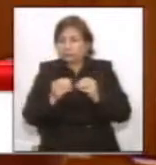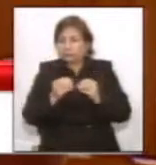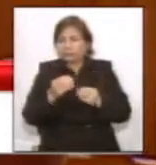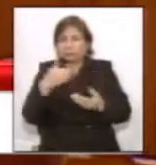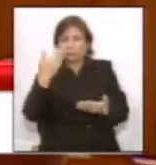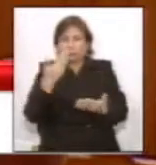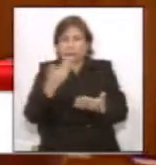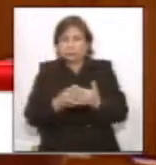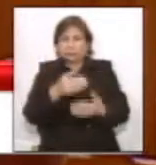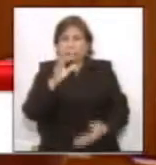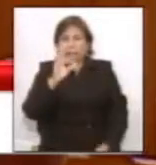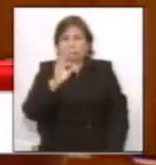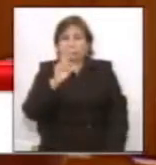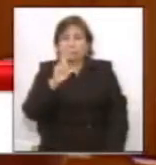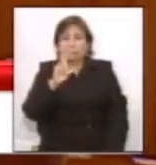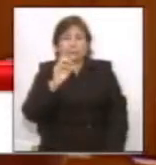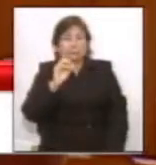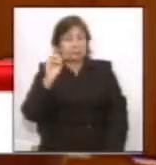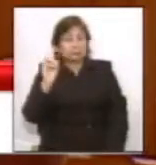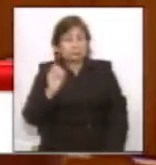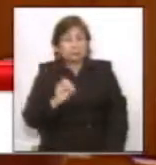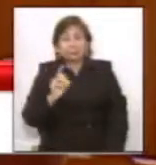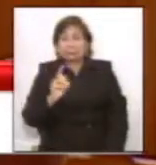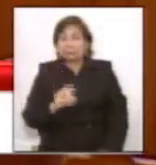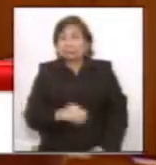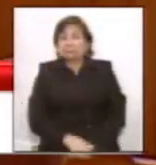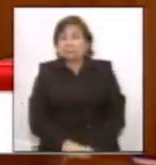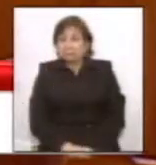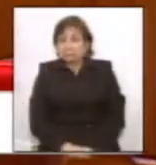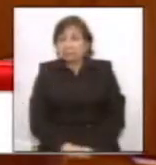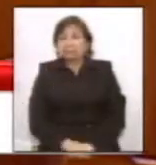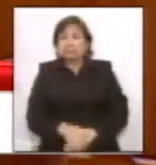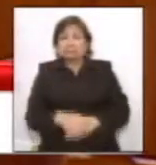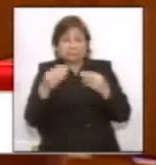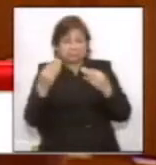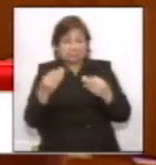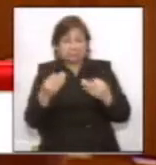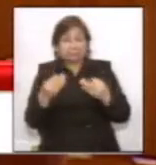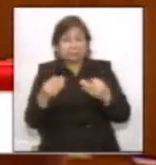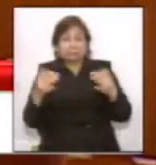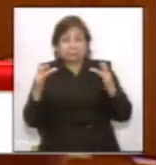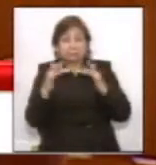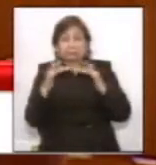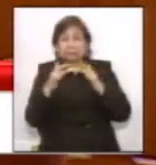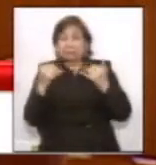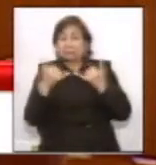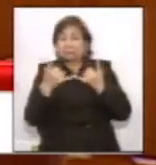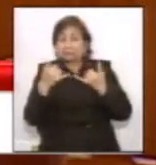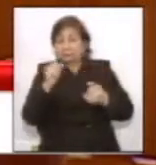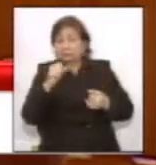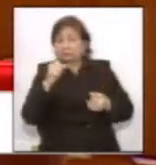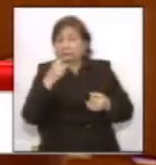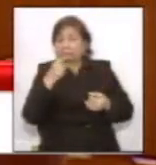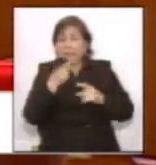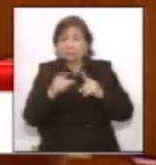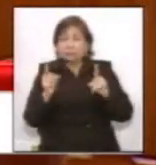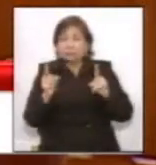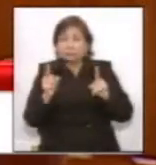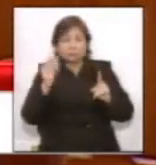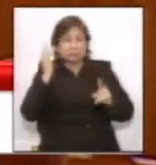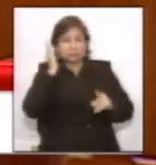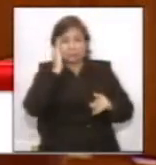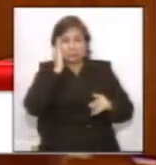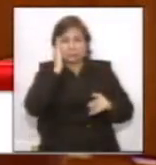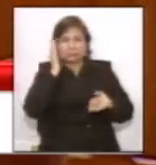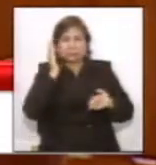está llegando a 92.1%. Es verdad que somos un país más conectado que antes, pero debemos reconocer que